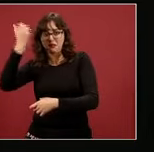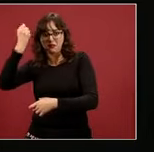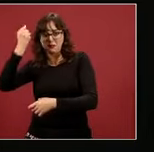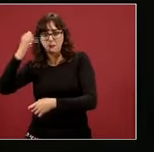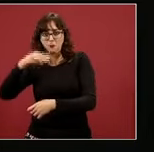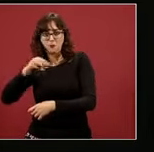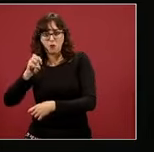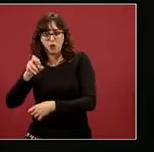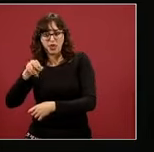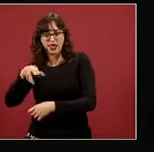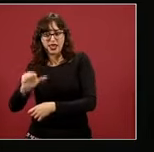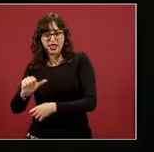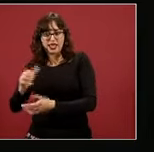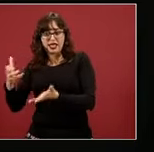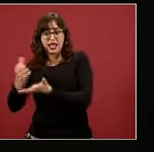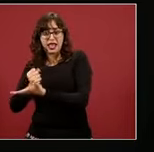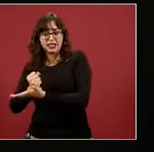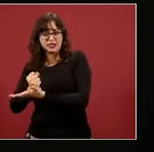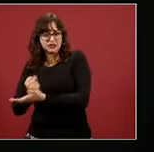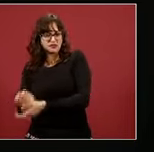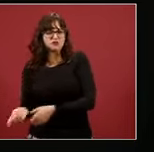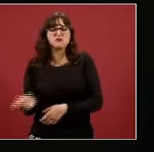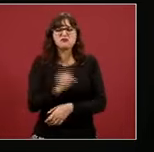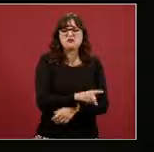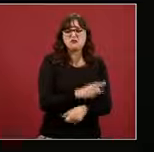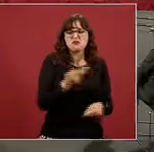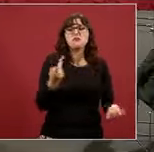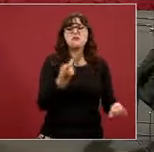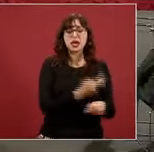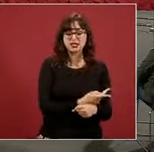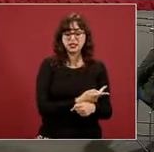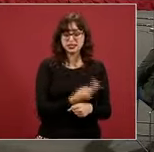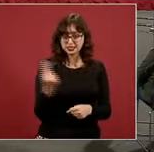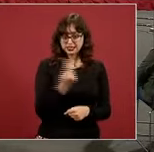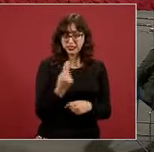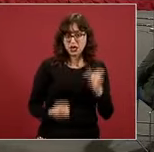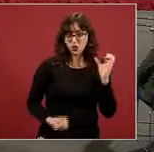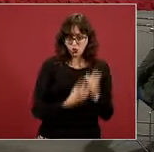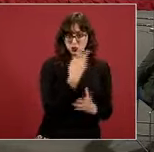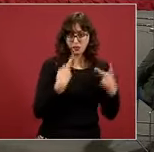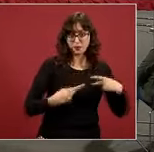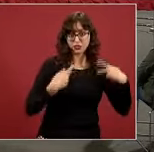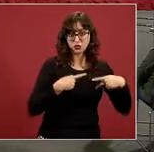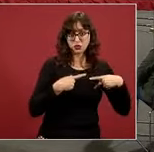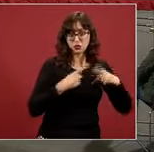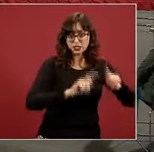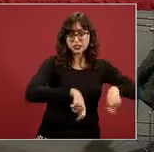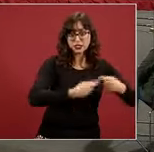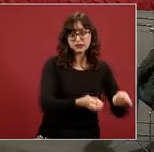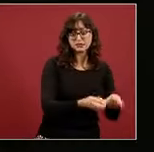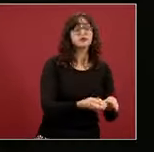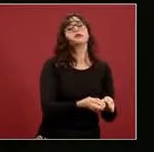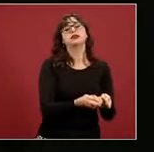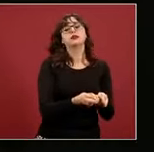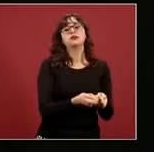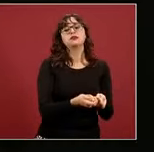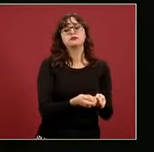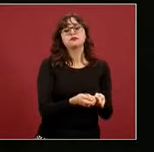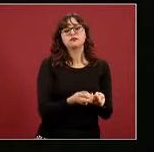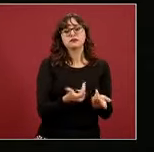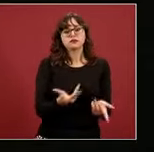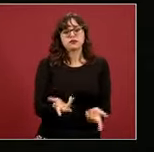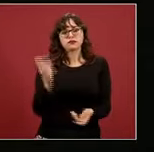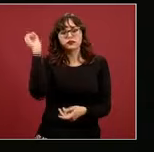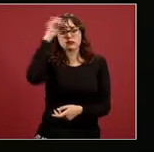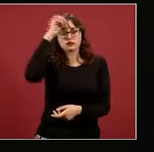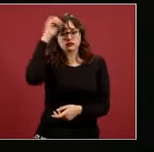Pues de ser electo a la candidatura de Morena, habría que buscar un nuevo dirigente de la conferencia para México. Y bueno, si él tiene algún posicionamiento sobre los